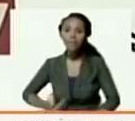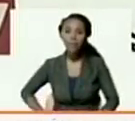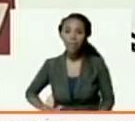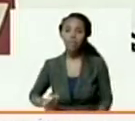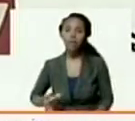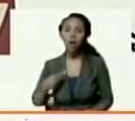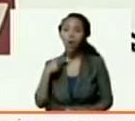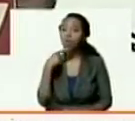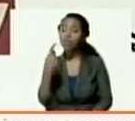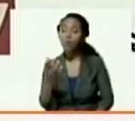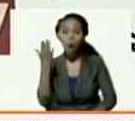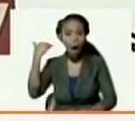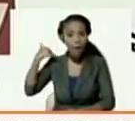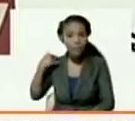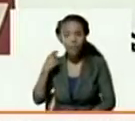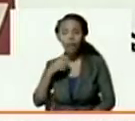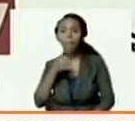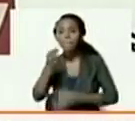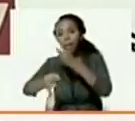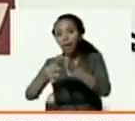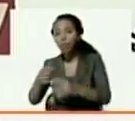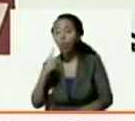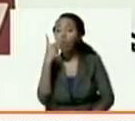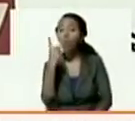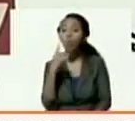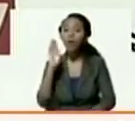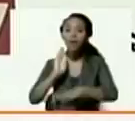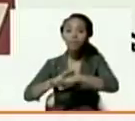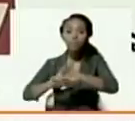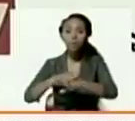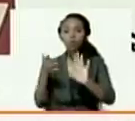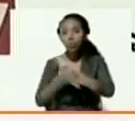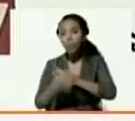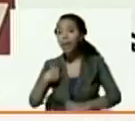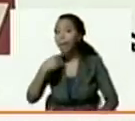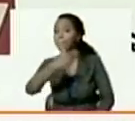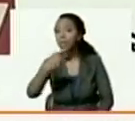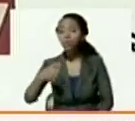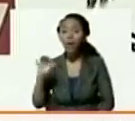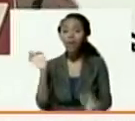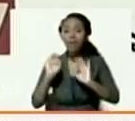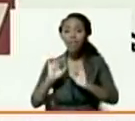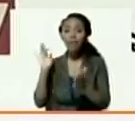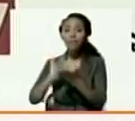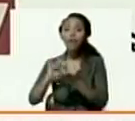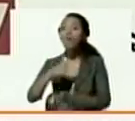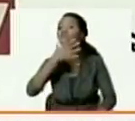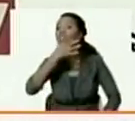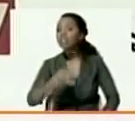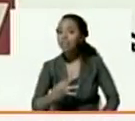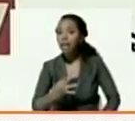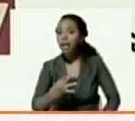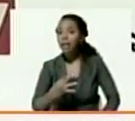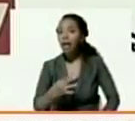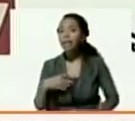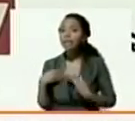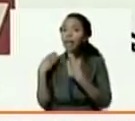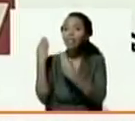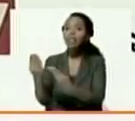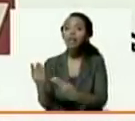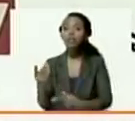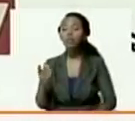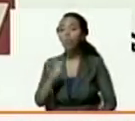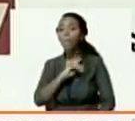ordenó, un reporte de las personas que no están para facilitarle que se le entregue su pensión. Y no